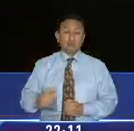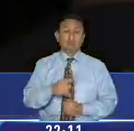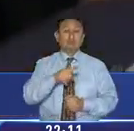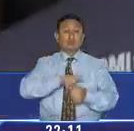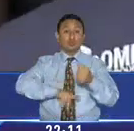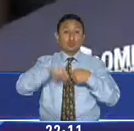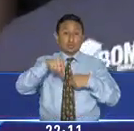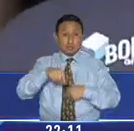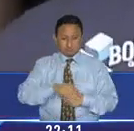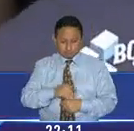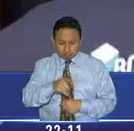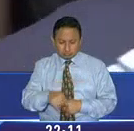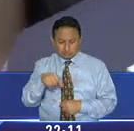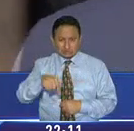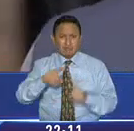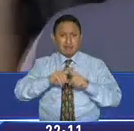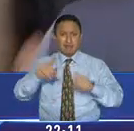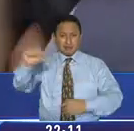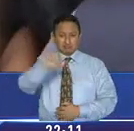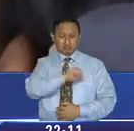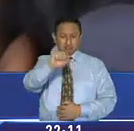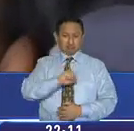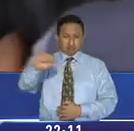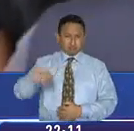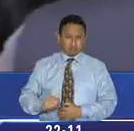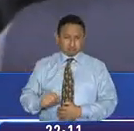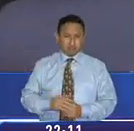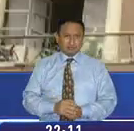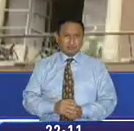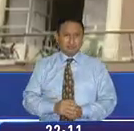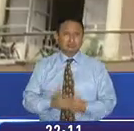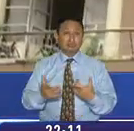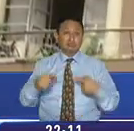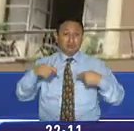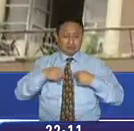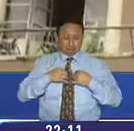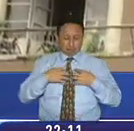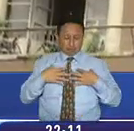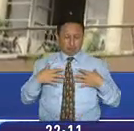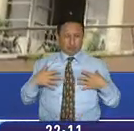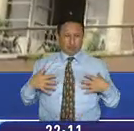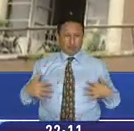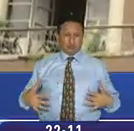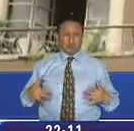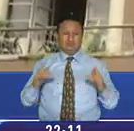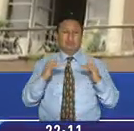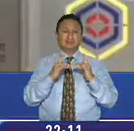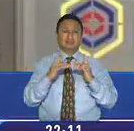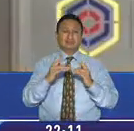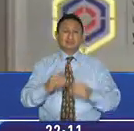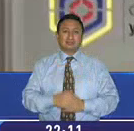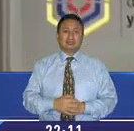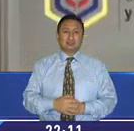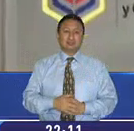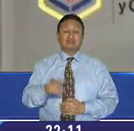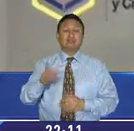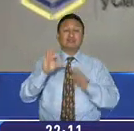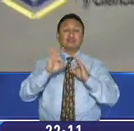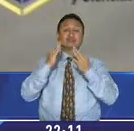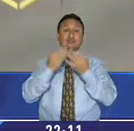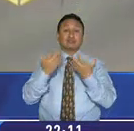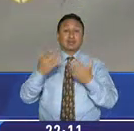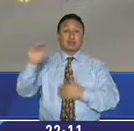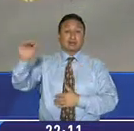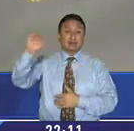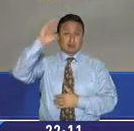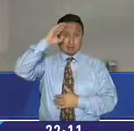varias puñaladas en su cuerpo, el mismo que se encontraba ensangrentado sobre la cama de un cuarto. Los familiares dieron aviso a la policía y